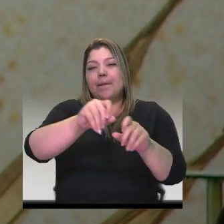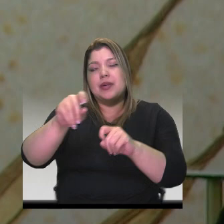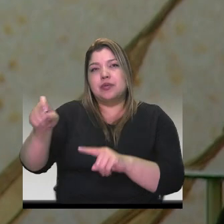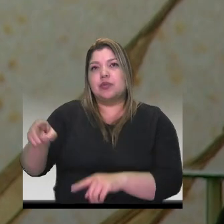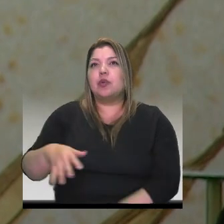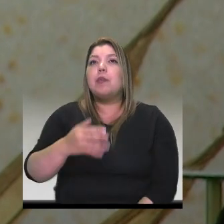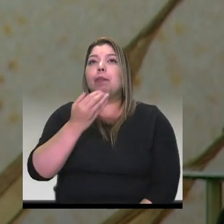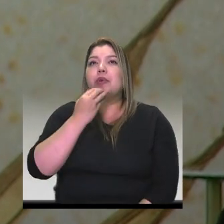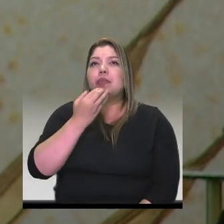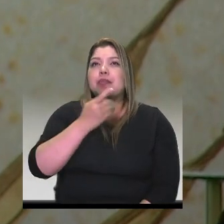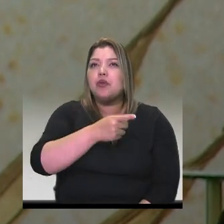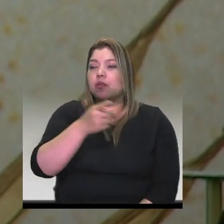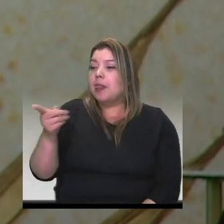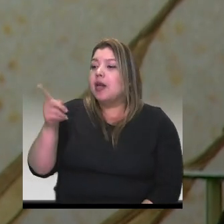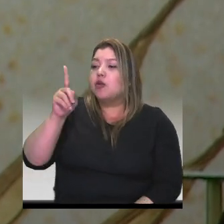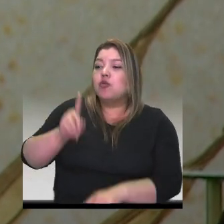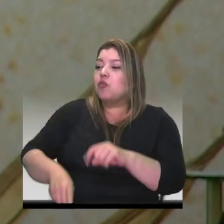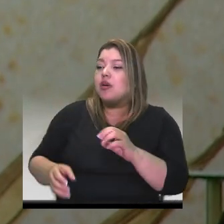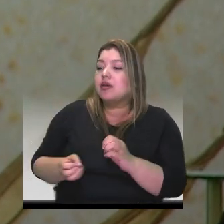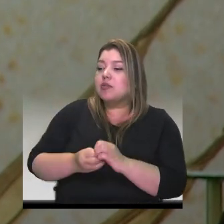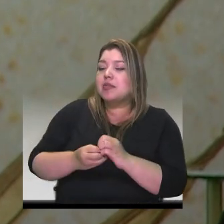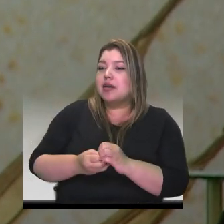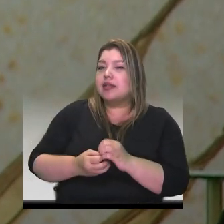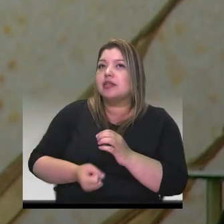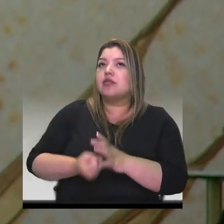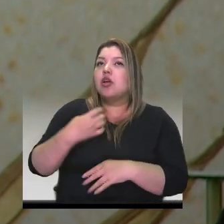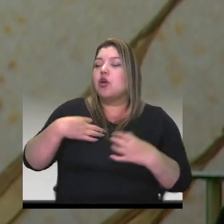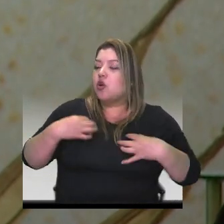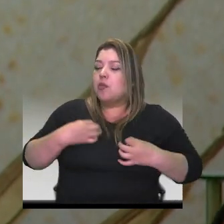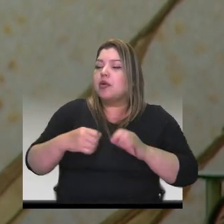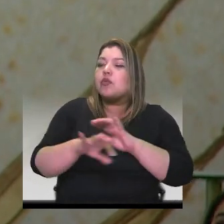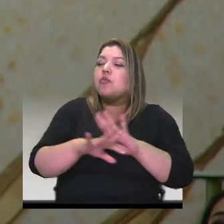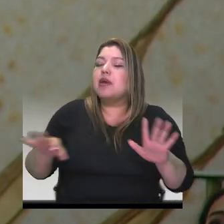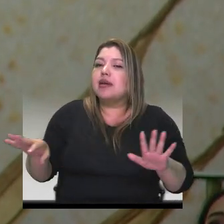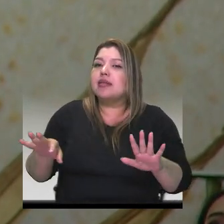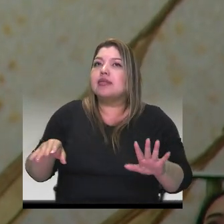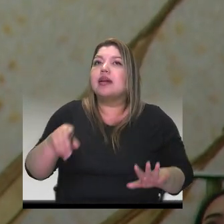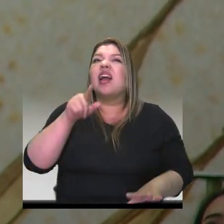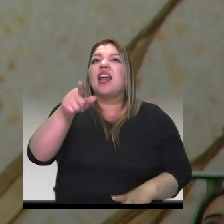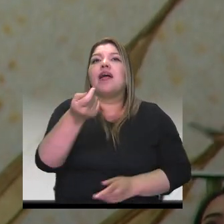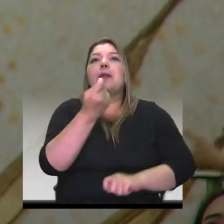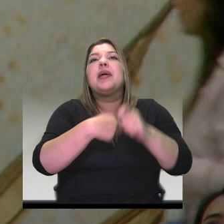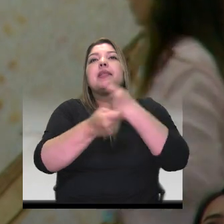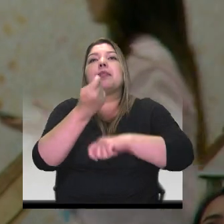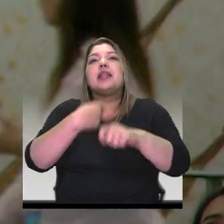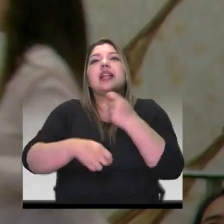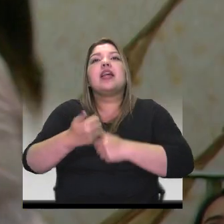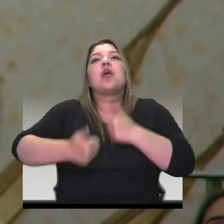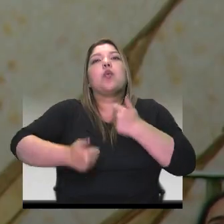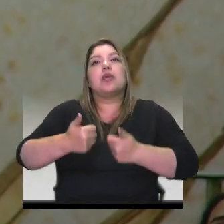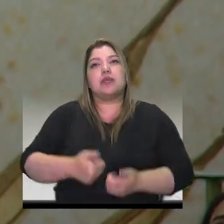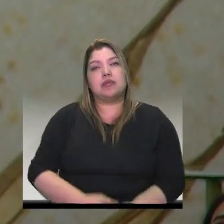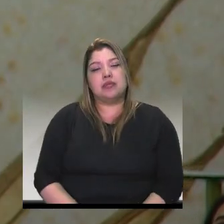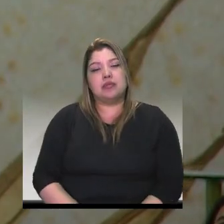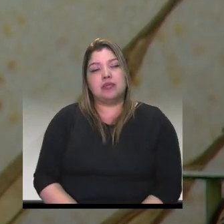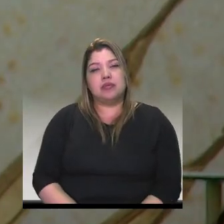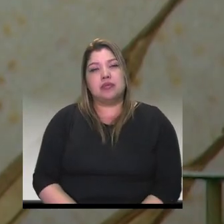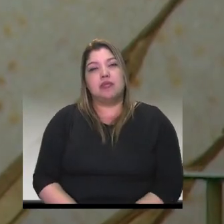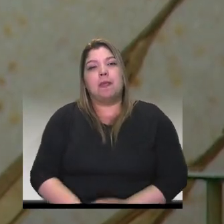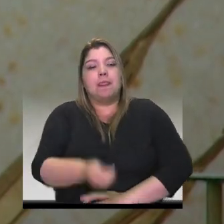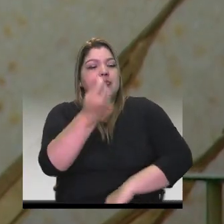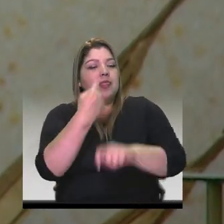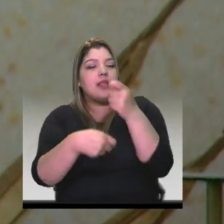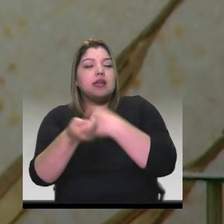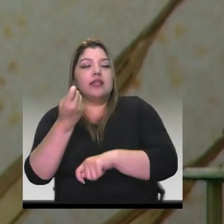tuviera, si no pudiera producir una prenda más, ¿qué vendería? Ahí para mí es,